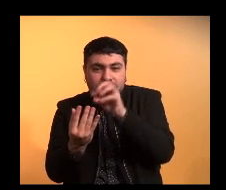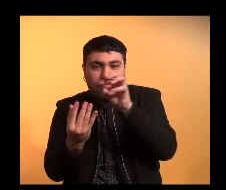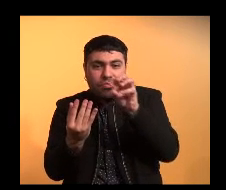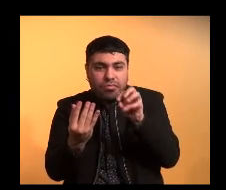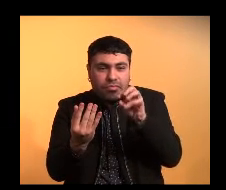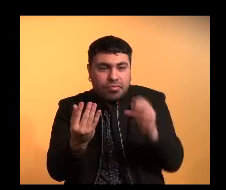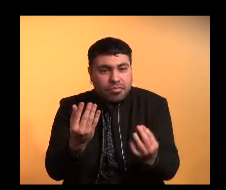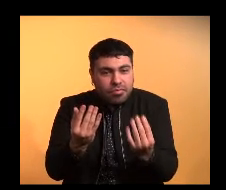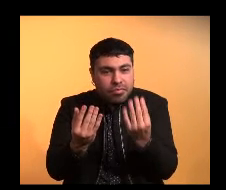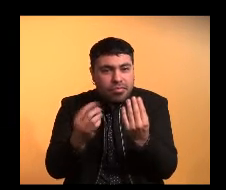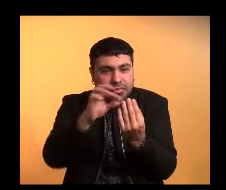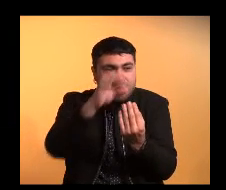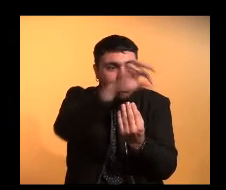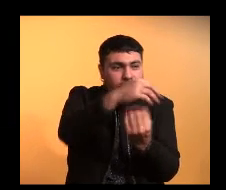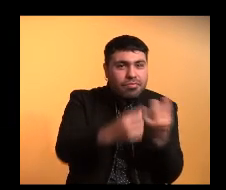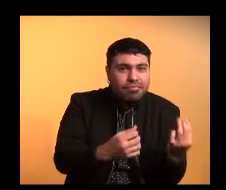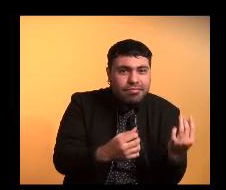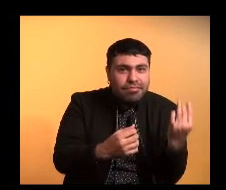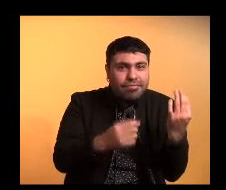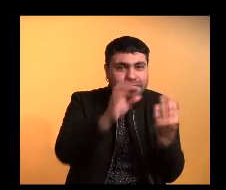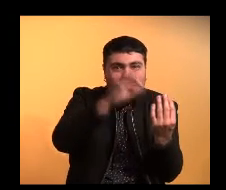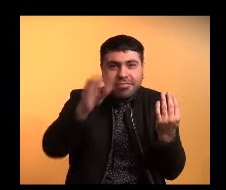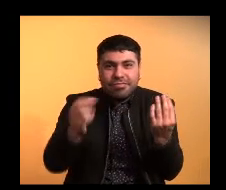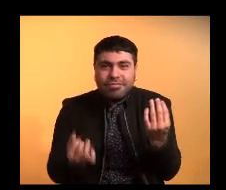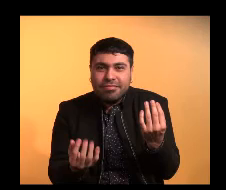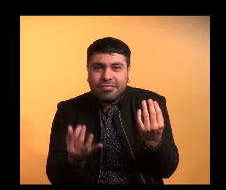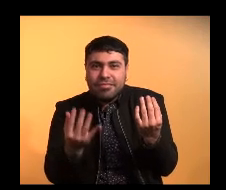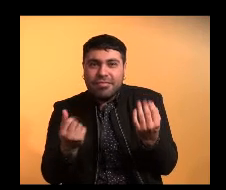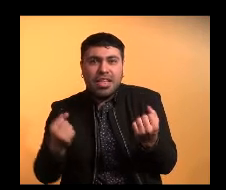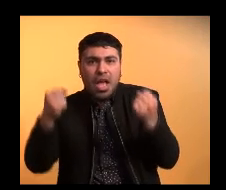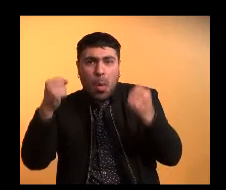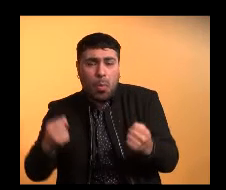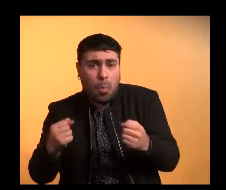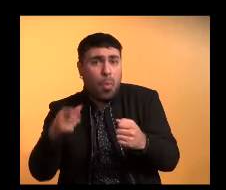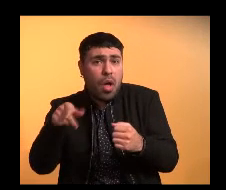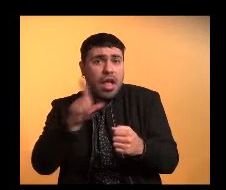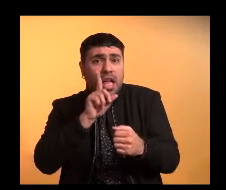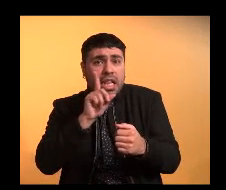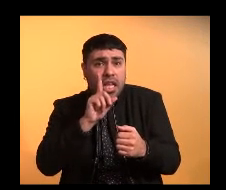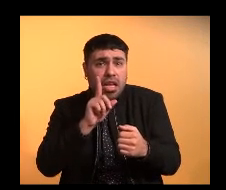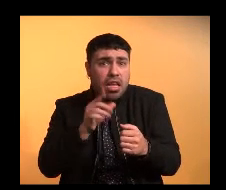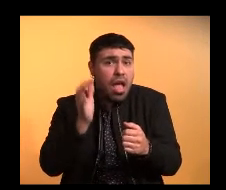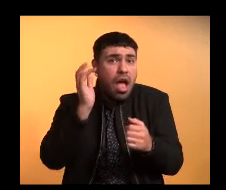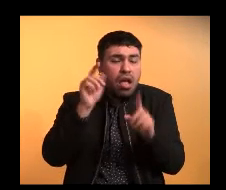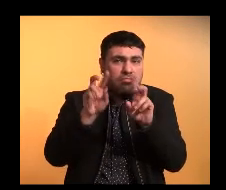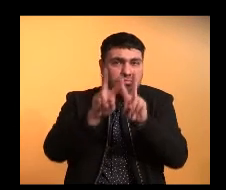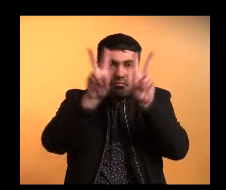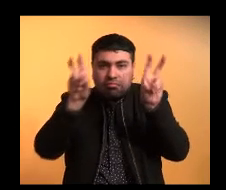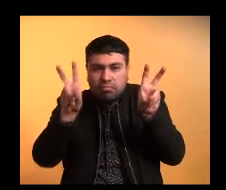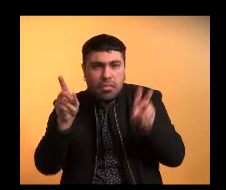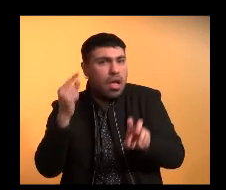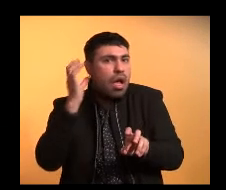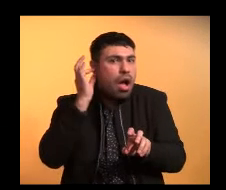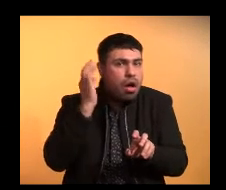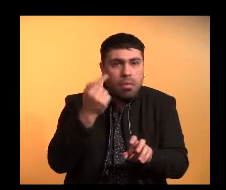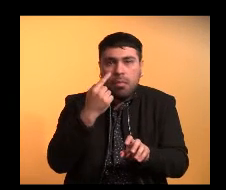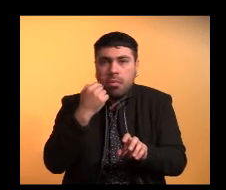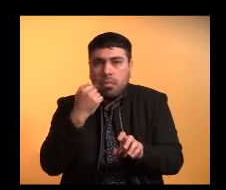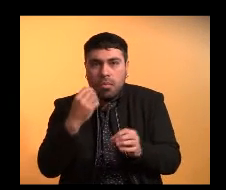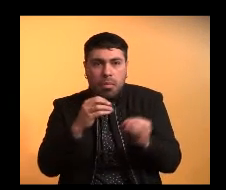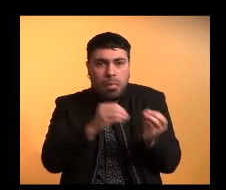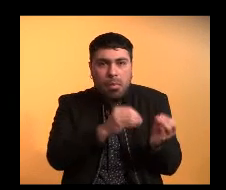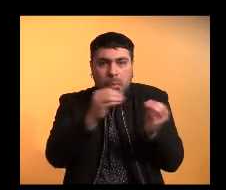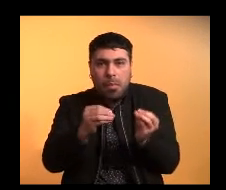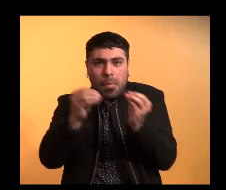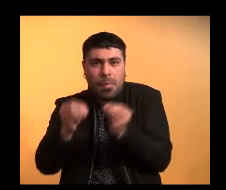alga puede tener estructuras reproductivas masculinas y femeninas. ¿Ya? Entonces eso es bien relevante para un contexto en el